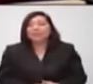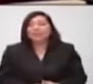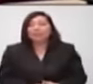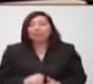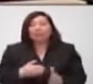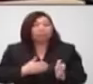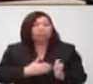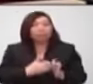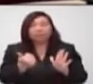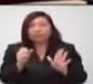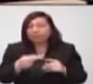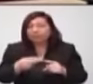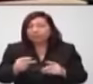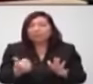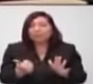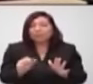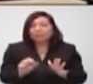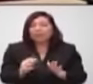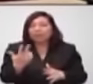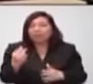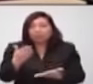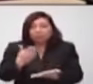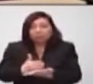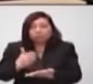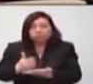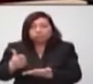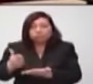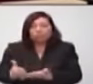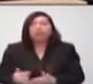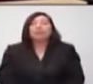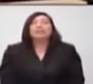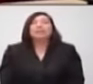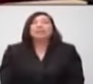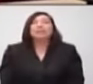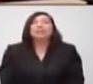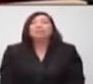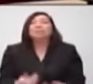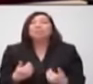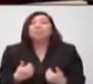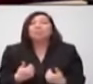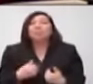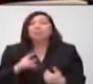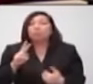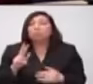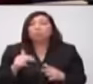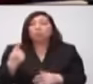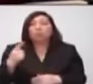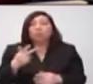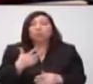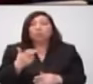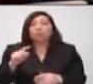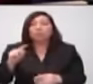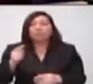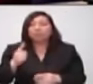60 kilómetros de longitud, va a tener 30 paraderos por lado, y vamos a atender en el 2018